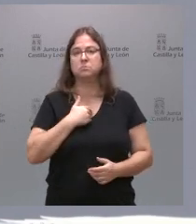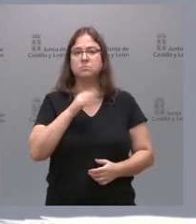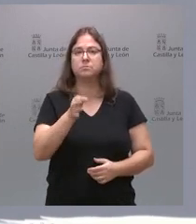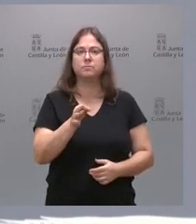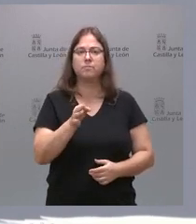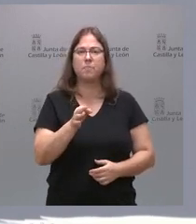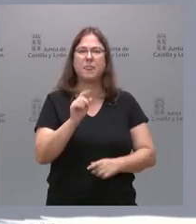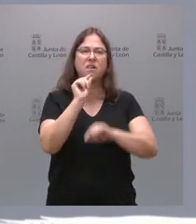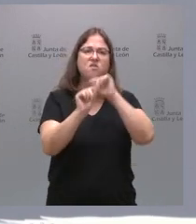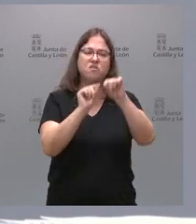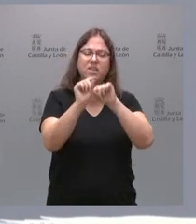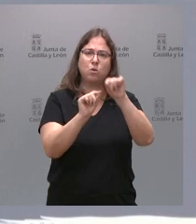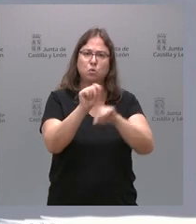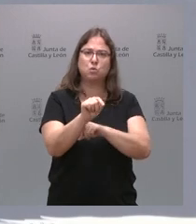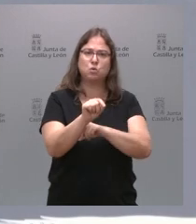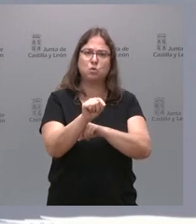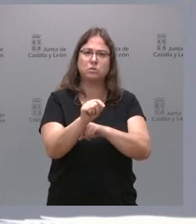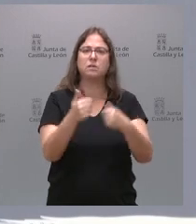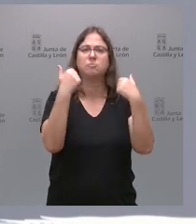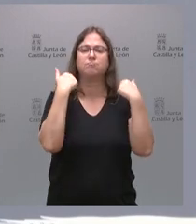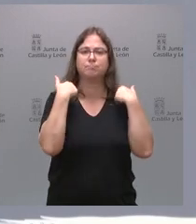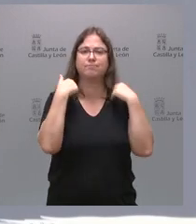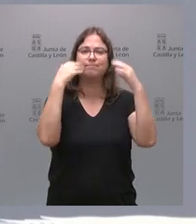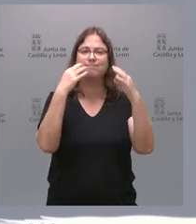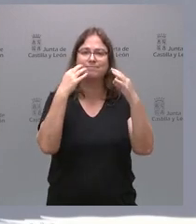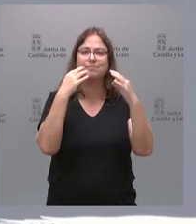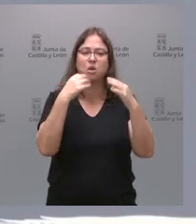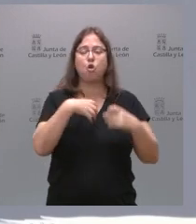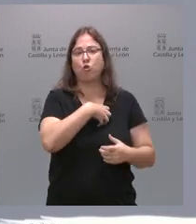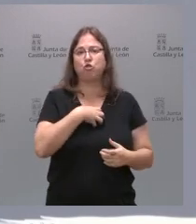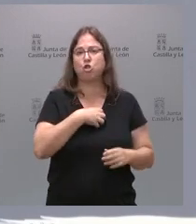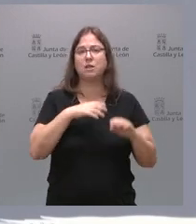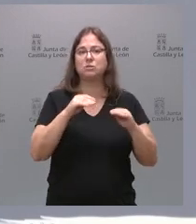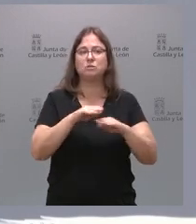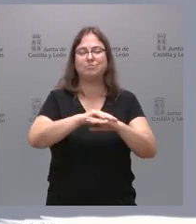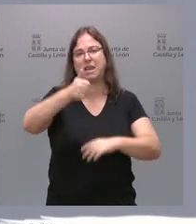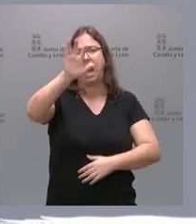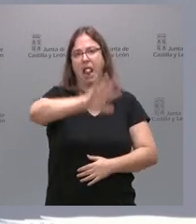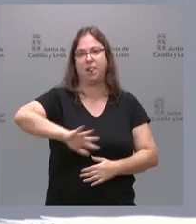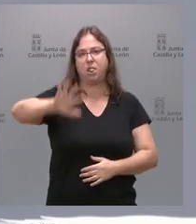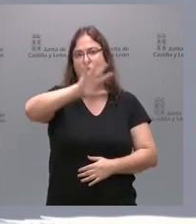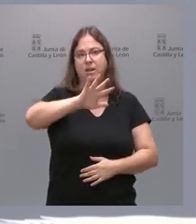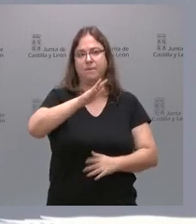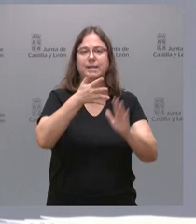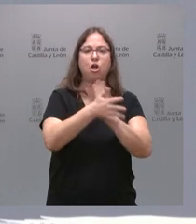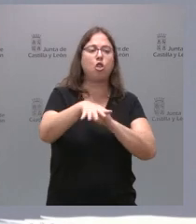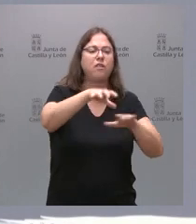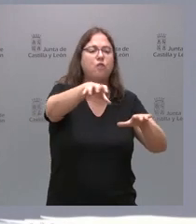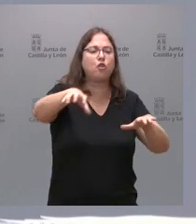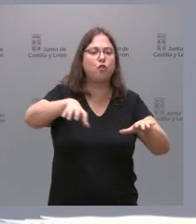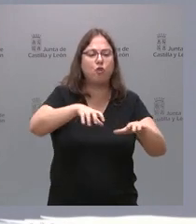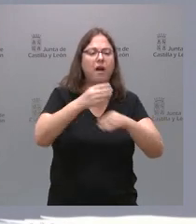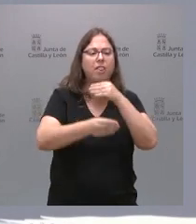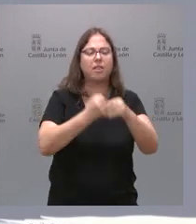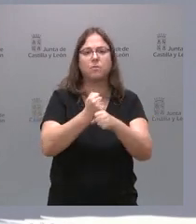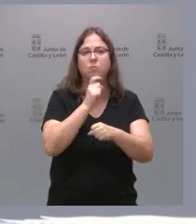virus pues es una competencia en este momento por la asignación de funciones de ámbito nacional que tiene que definir los focos y las actuaciones